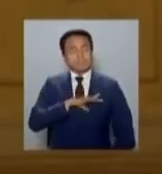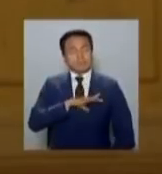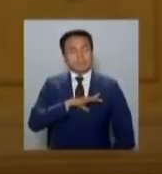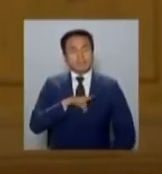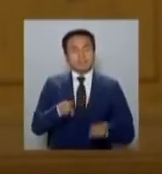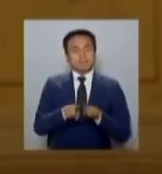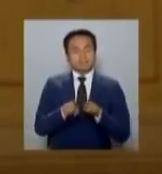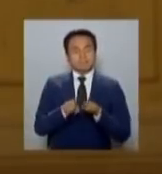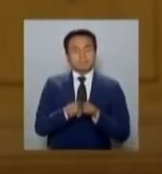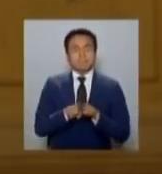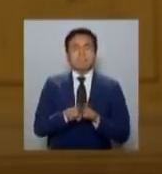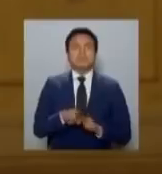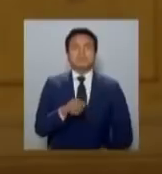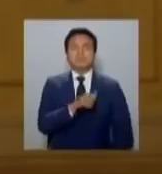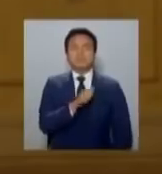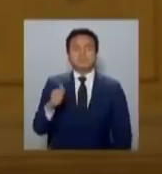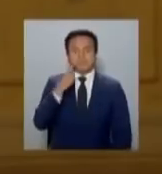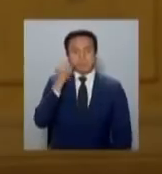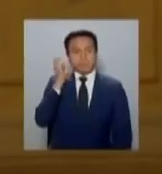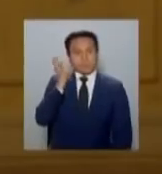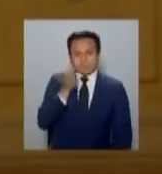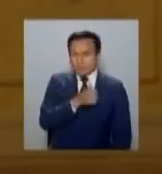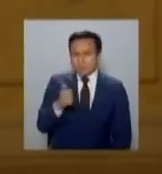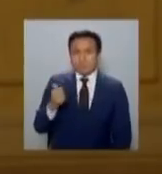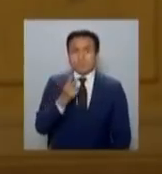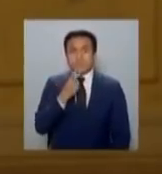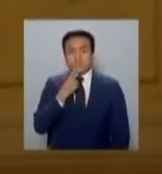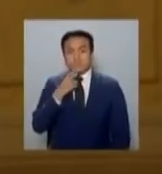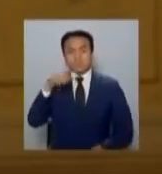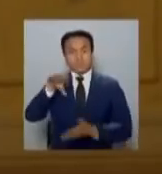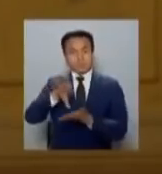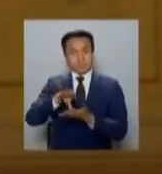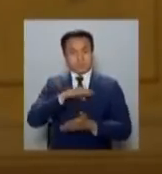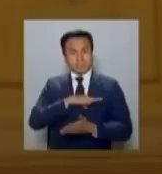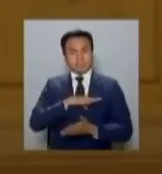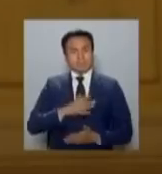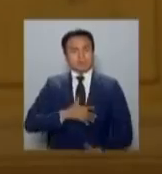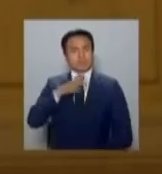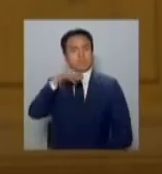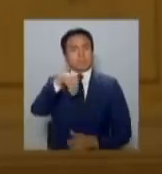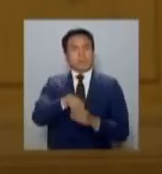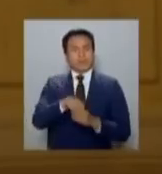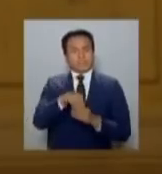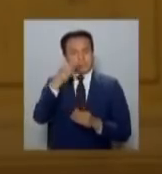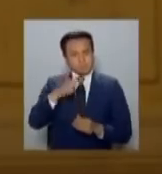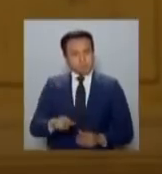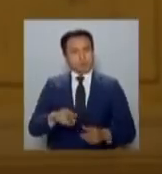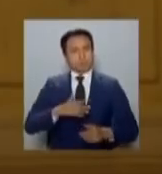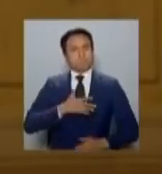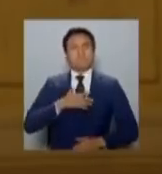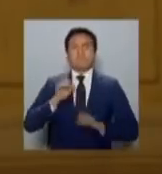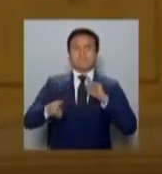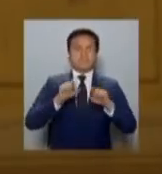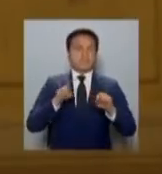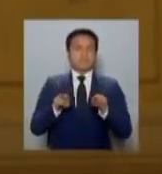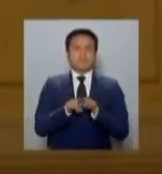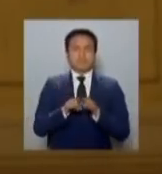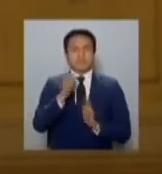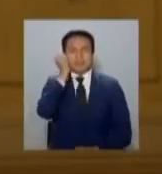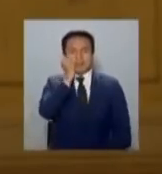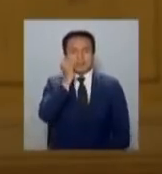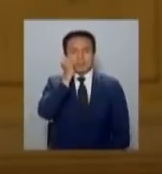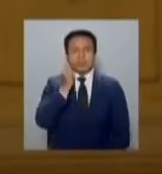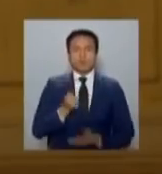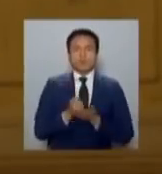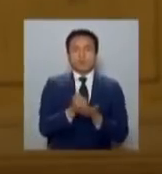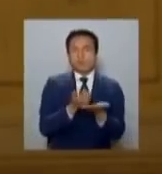de la derecha en las próximas semanas, meses o años en la oposición. O sea, es bien impresionante, yo